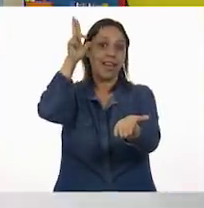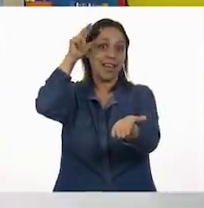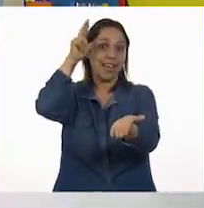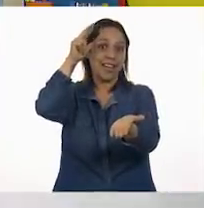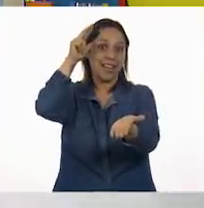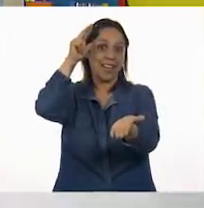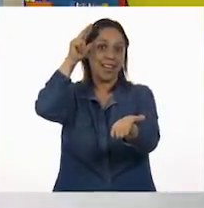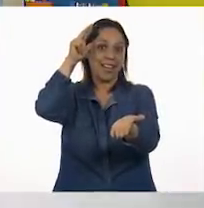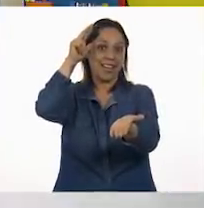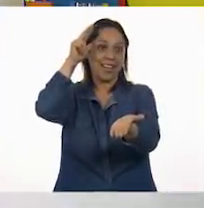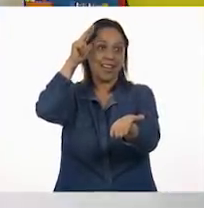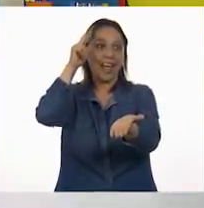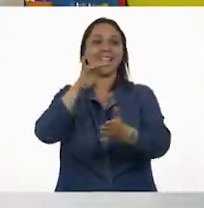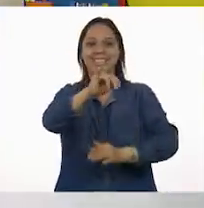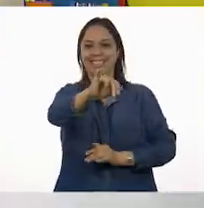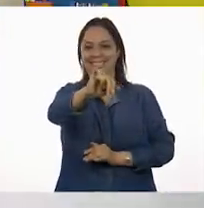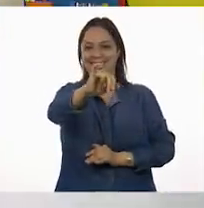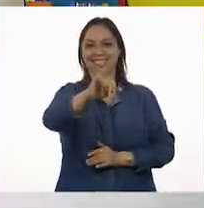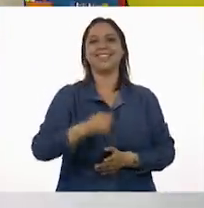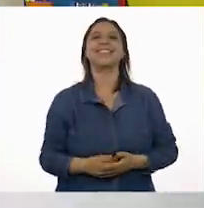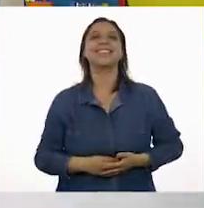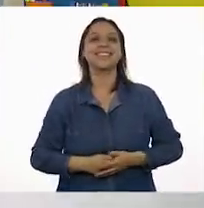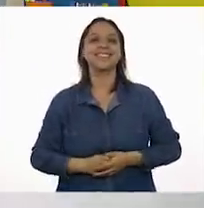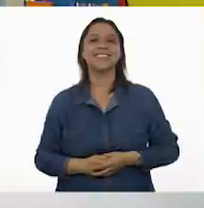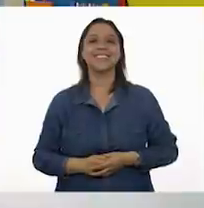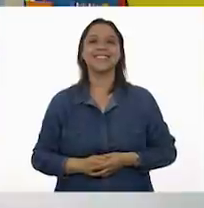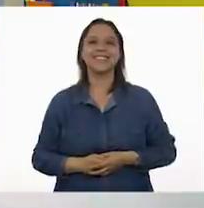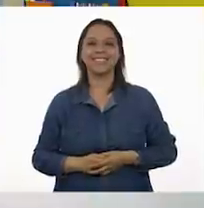¡Conejo, conejo! ¡Sí!